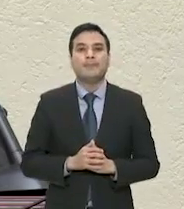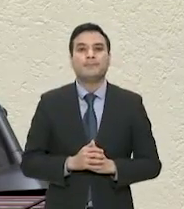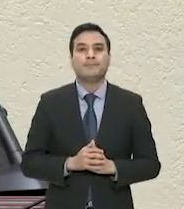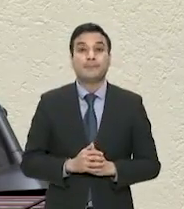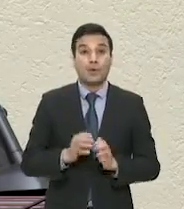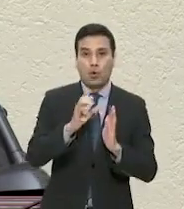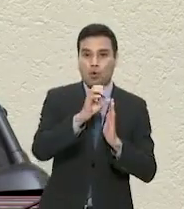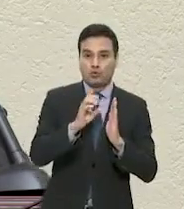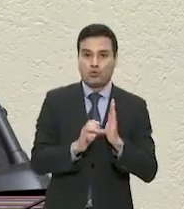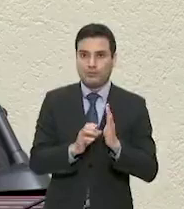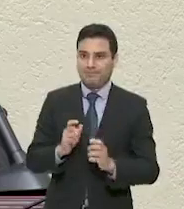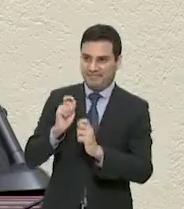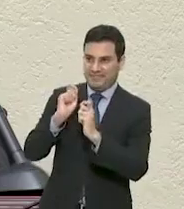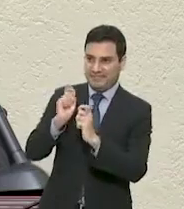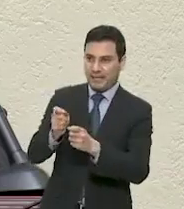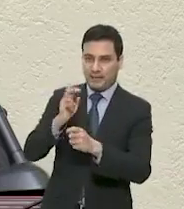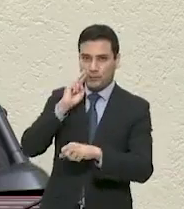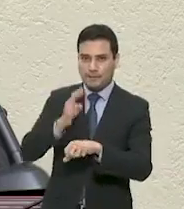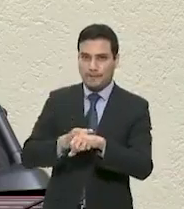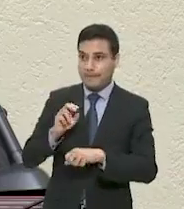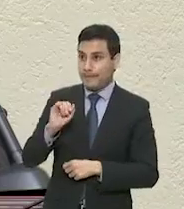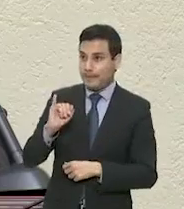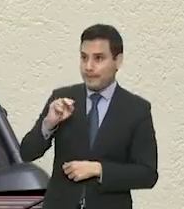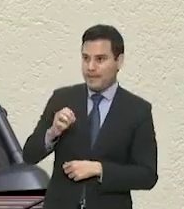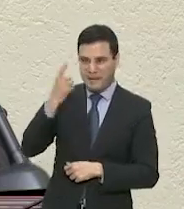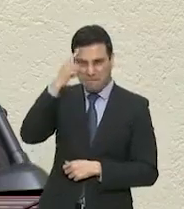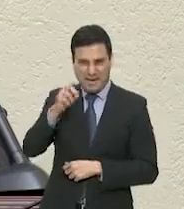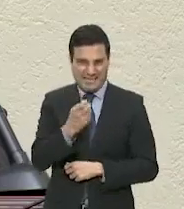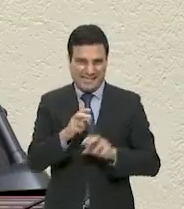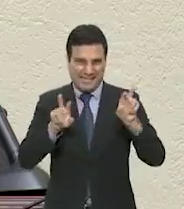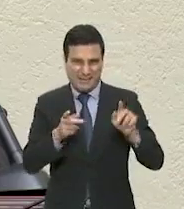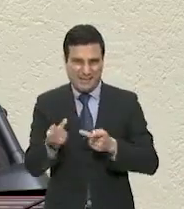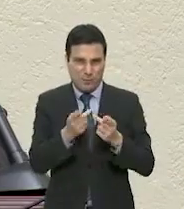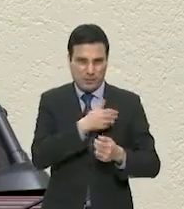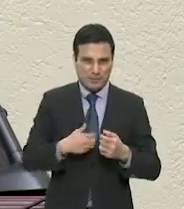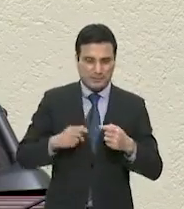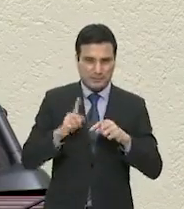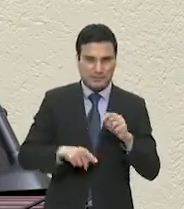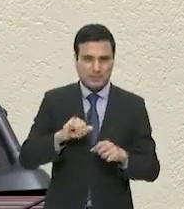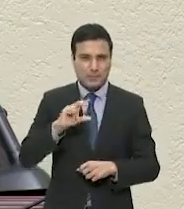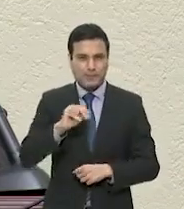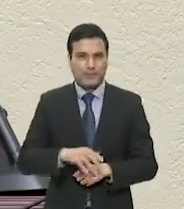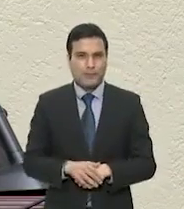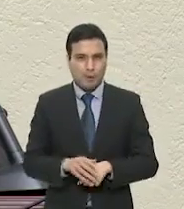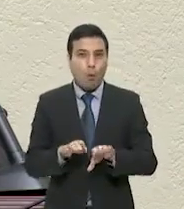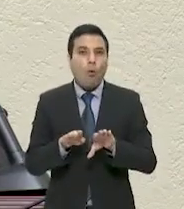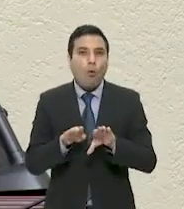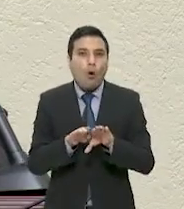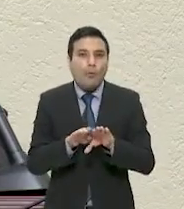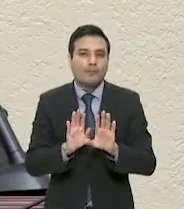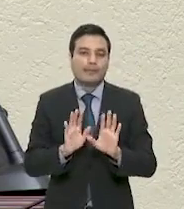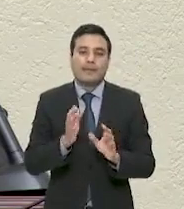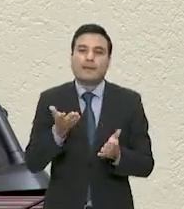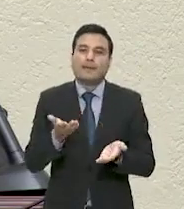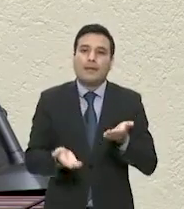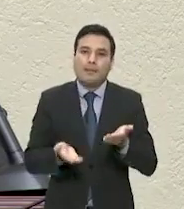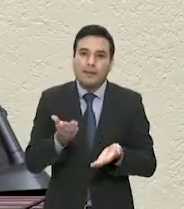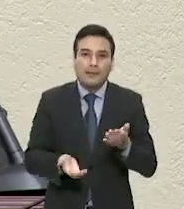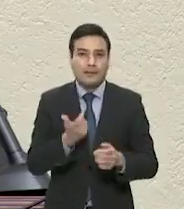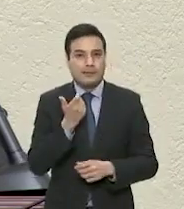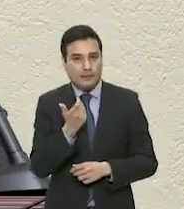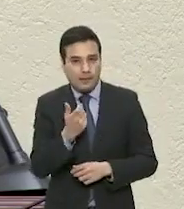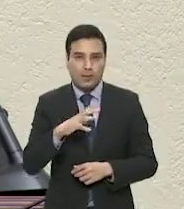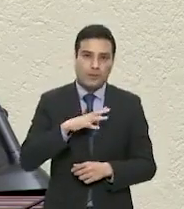constitución le confiere a línea en materia de revocación de mandato se cubrirá con base en la disponibilidad presupuestaria para el presente ejercicio y